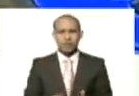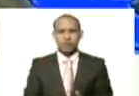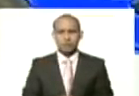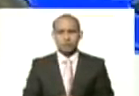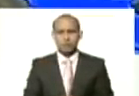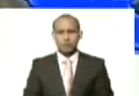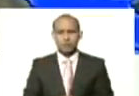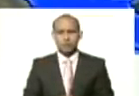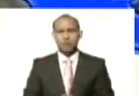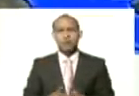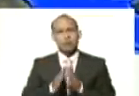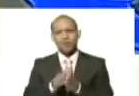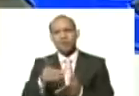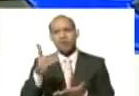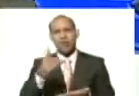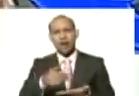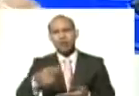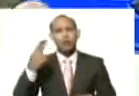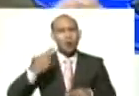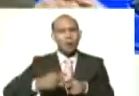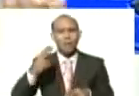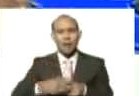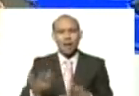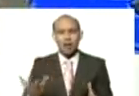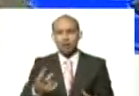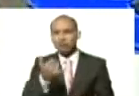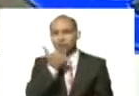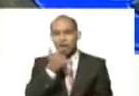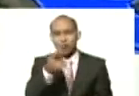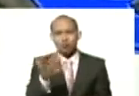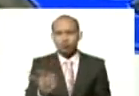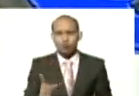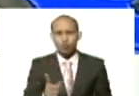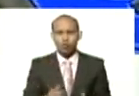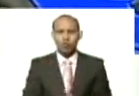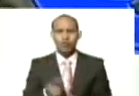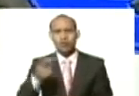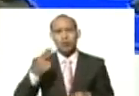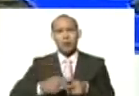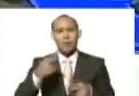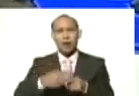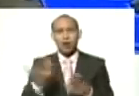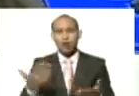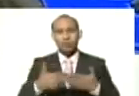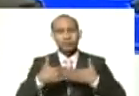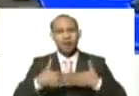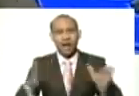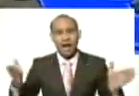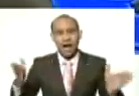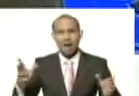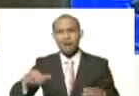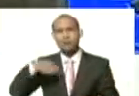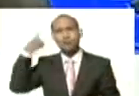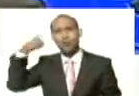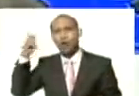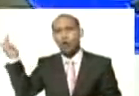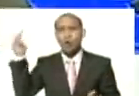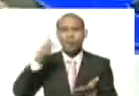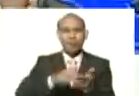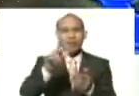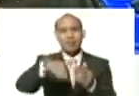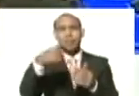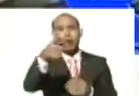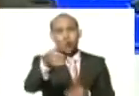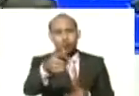Y yo le dije, ese decreto, lo más peligroso no es que haya sido un error tuyo, lo más peligroso es que le abre las puertas a cualquier loco que venga después de